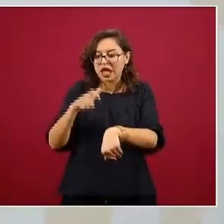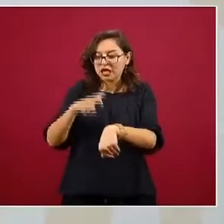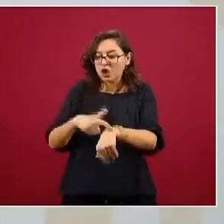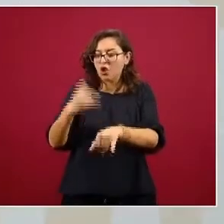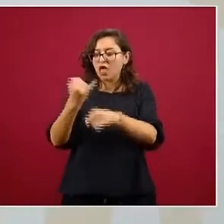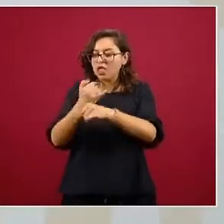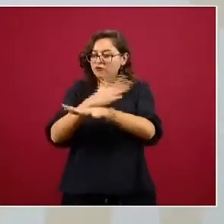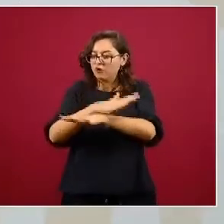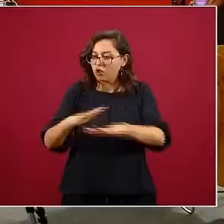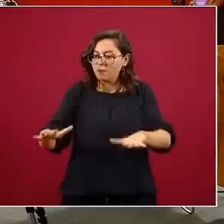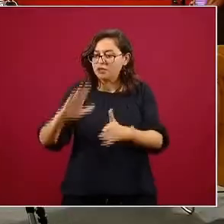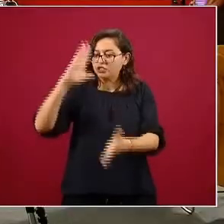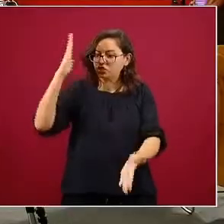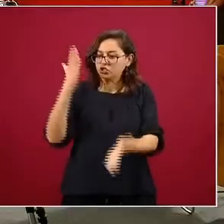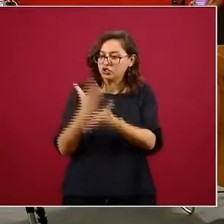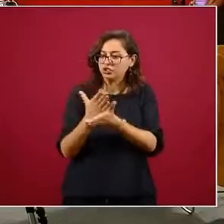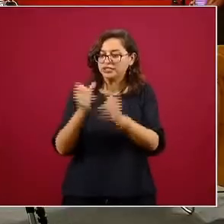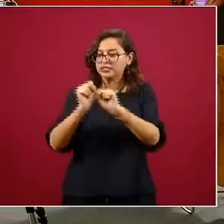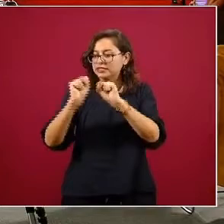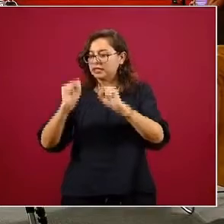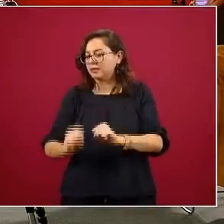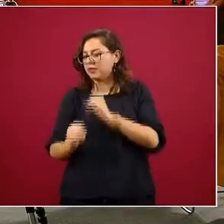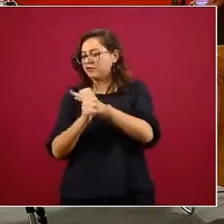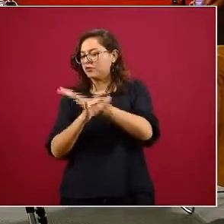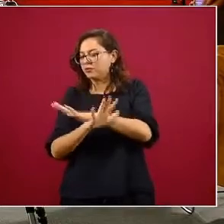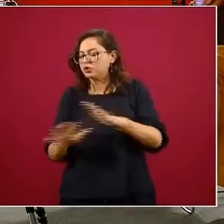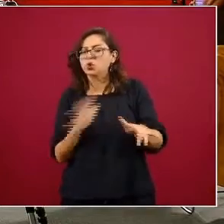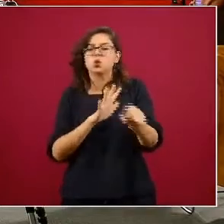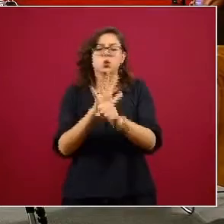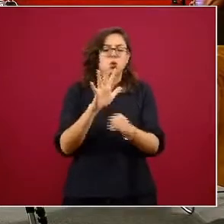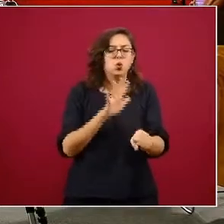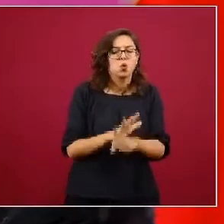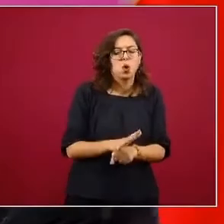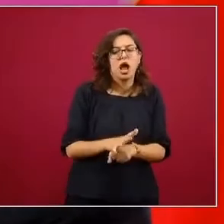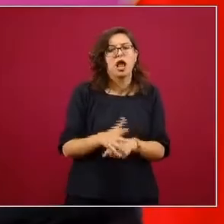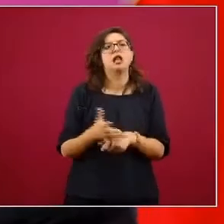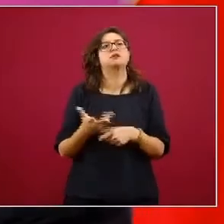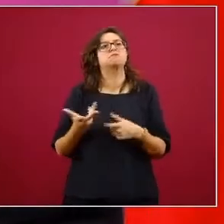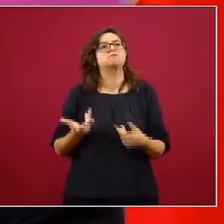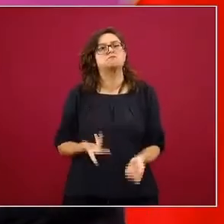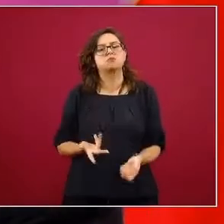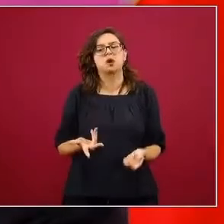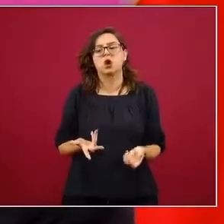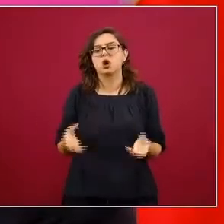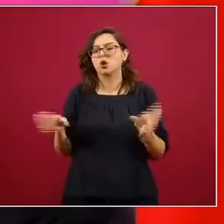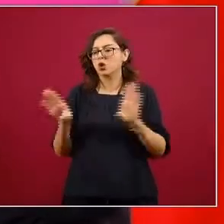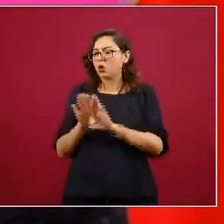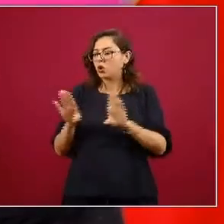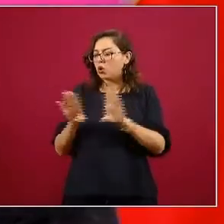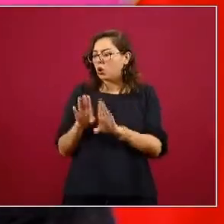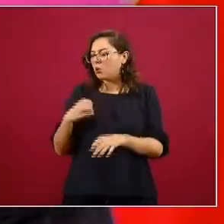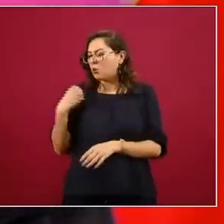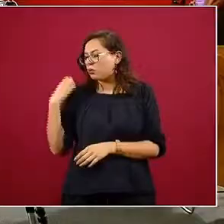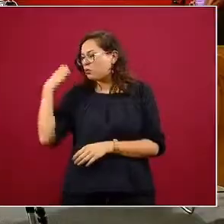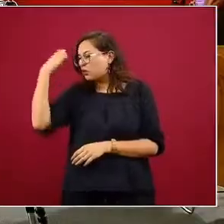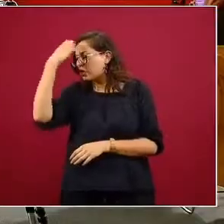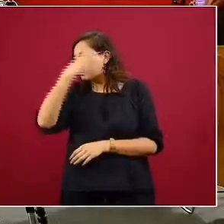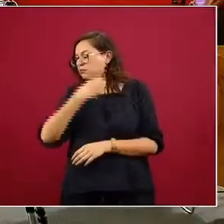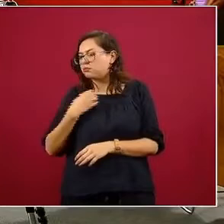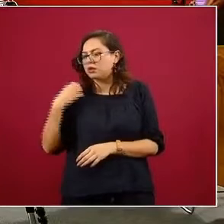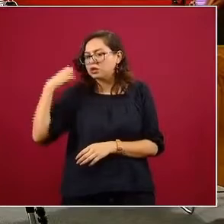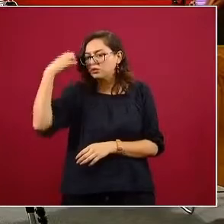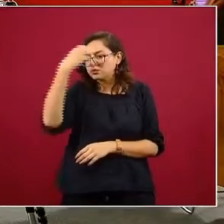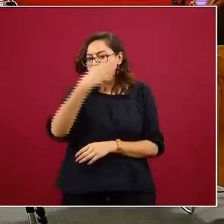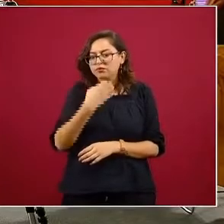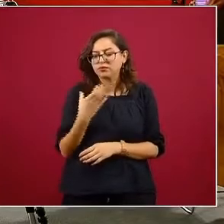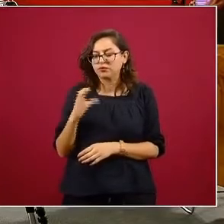de información? ¿Cuáles son los sistemas de información que se utilizan? ¿En qué momento se hace la evaluación? ¿Se le manda a través